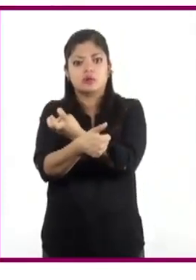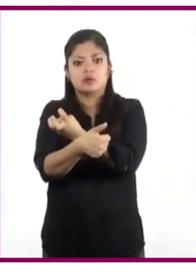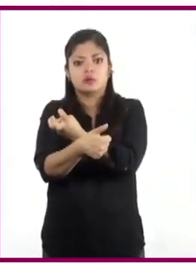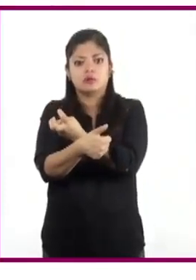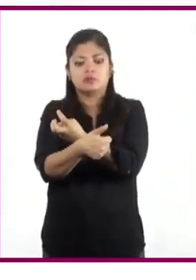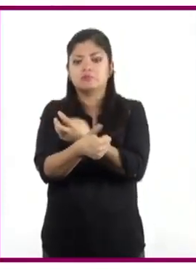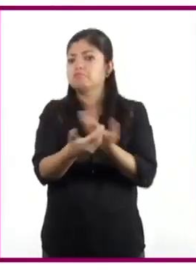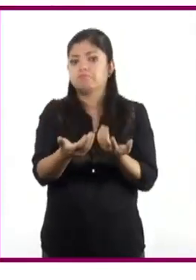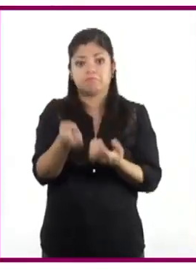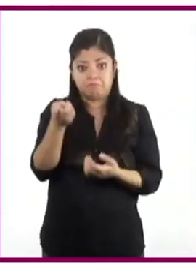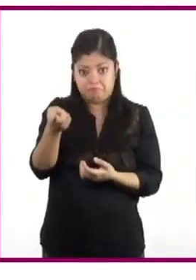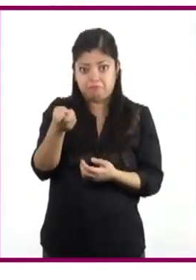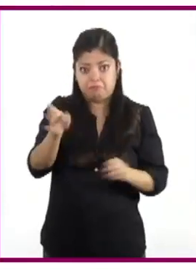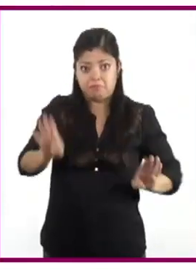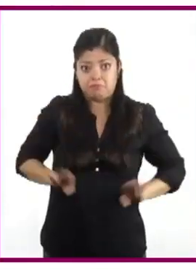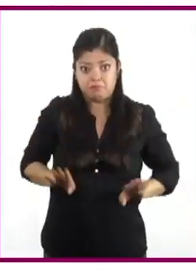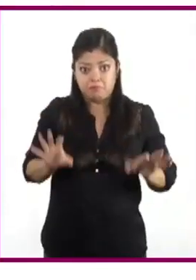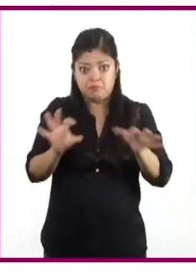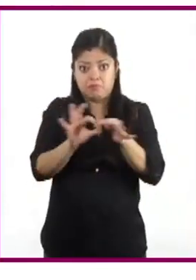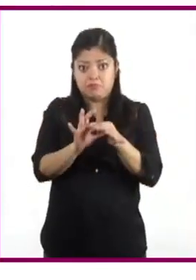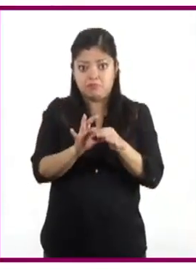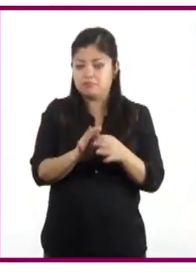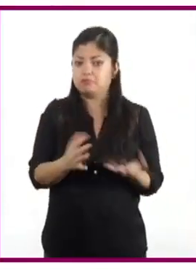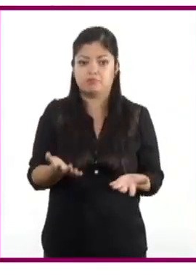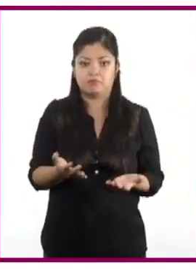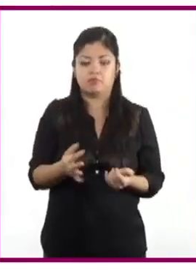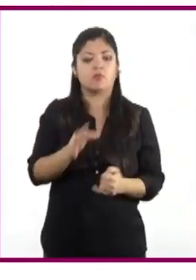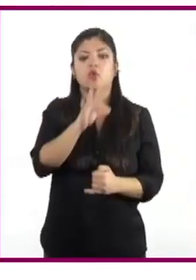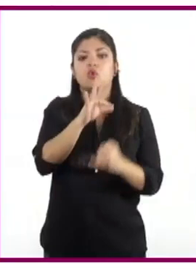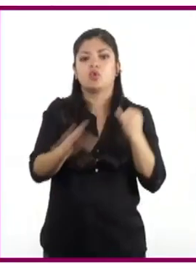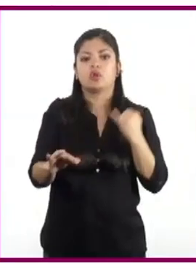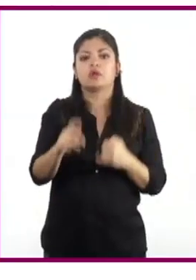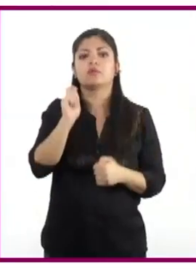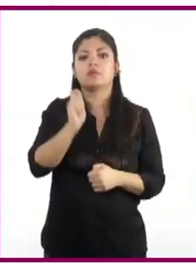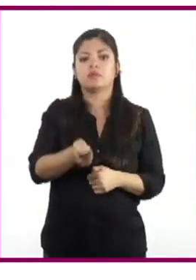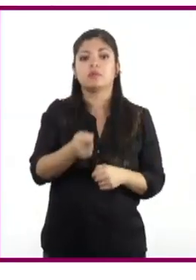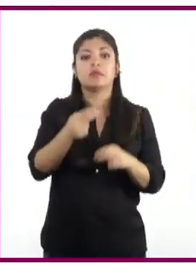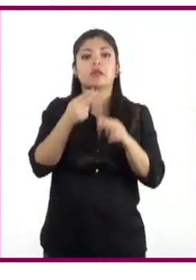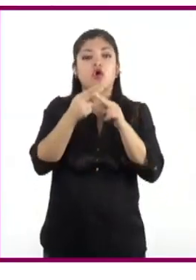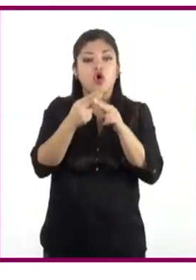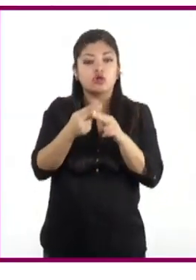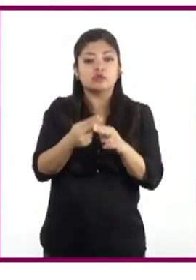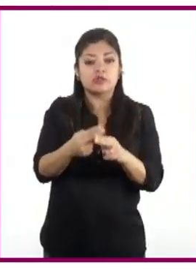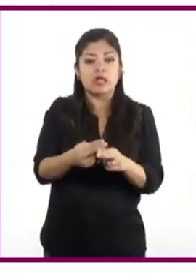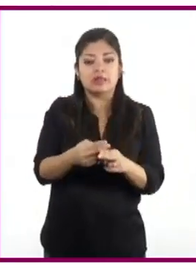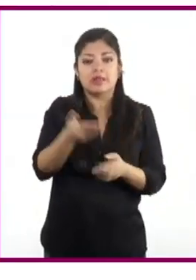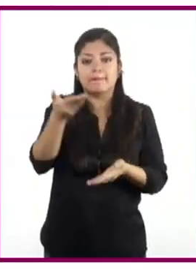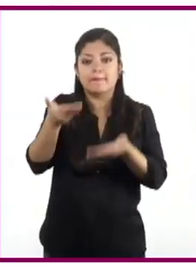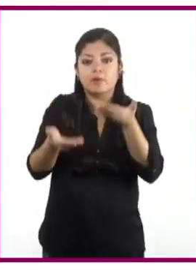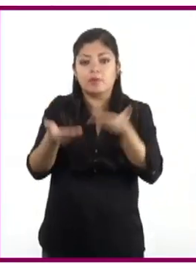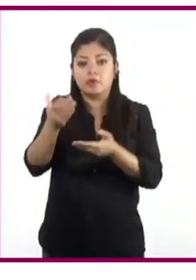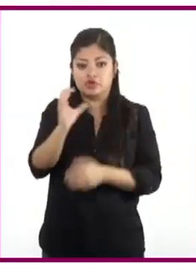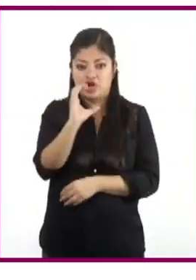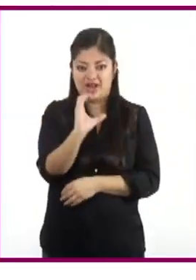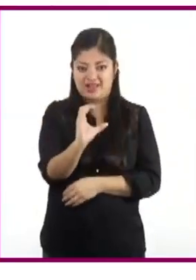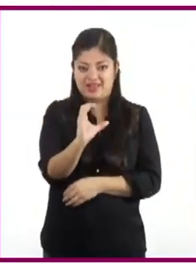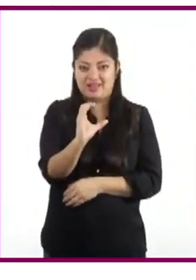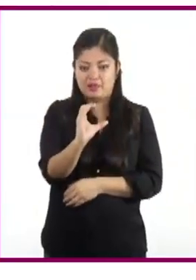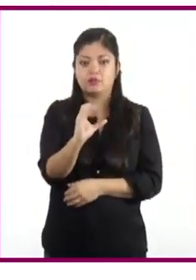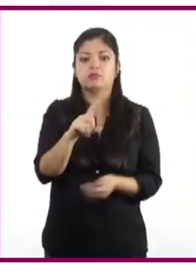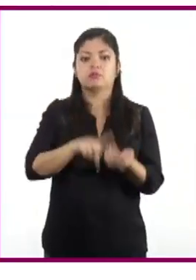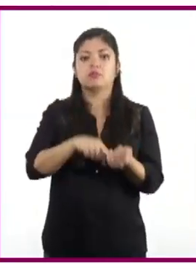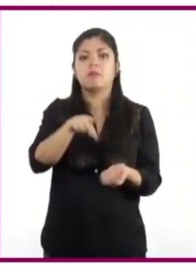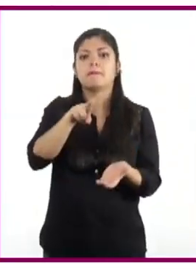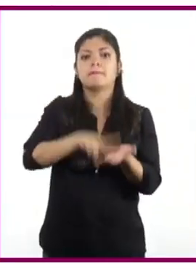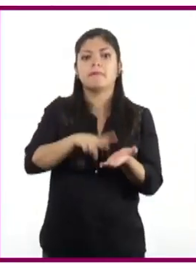no es la ecuación de la tabla. Finalmente, la constante de proporcionalidad del inciso c tiene un